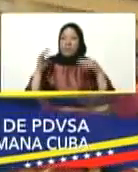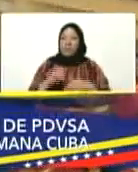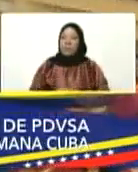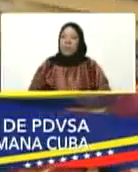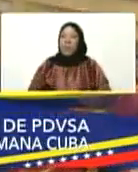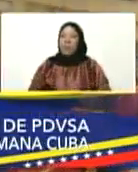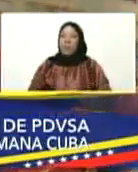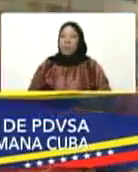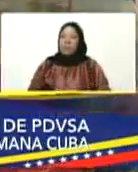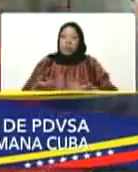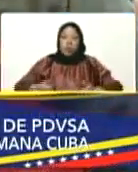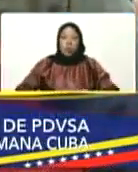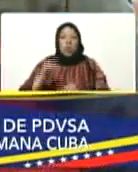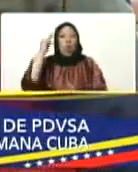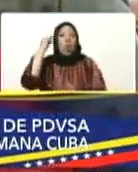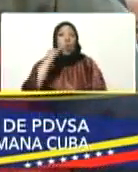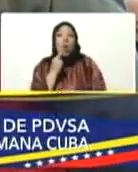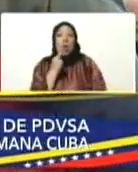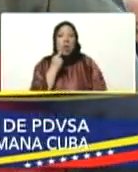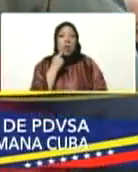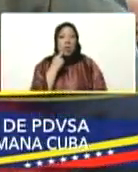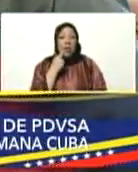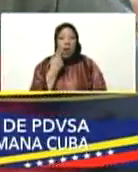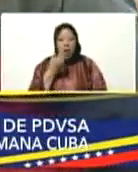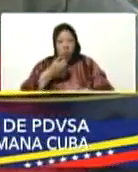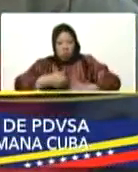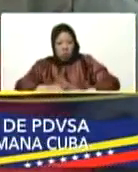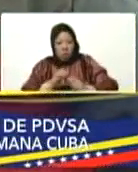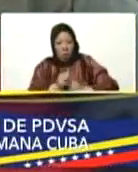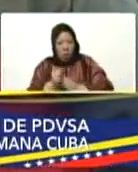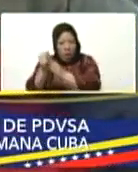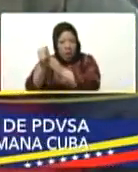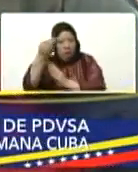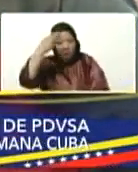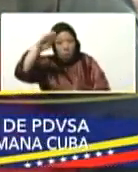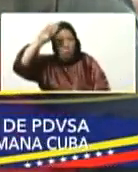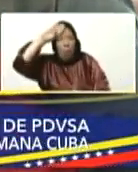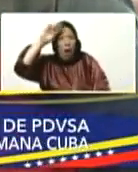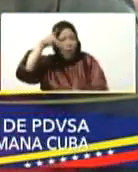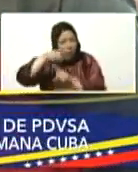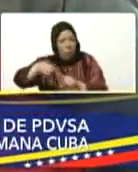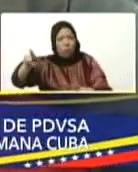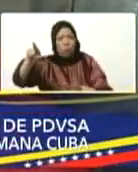Los hijos de Bolívar, de Martí, de Benito Juárez,